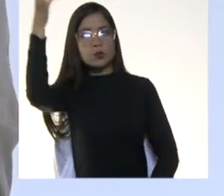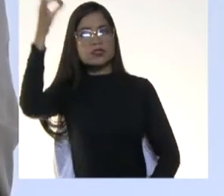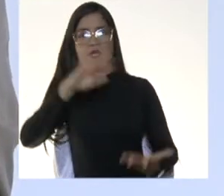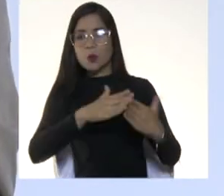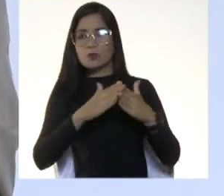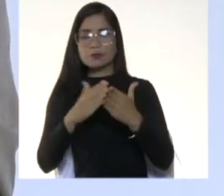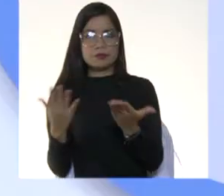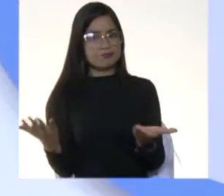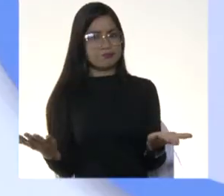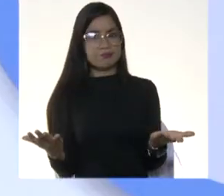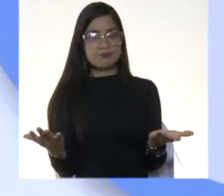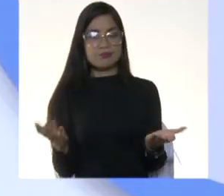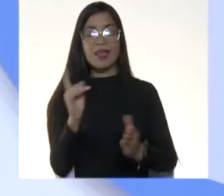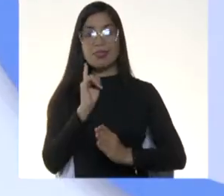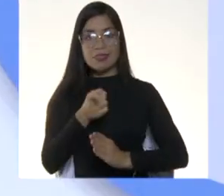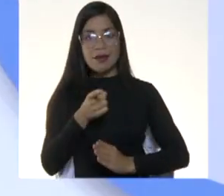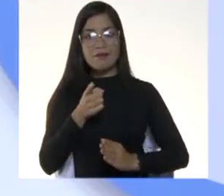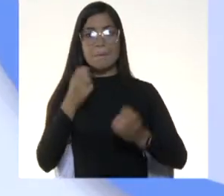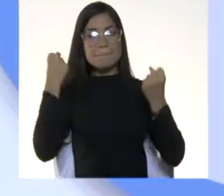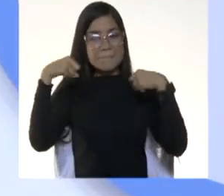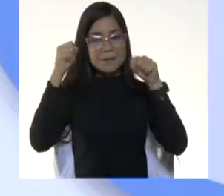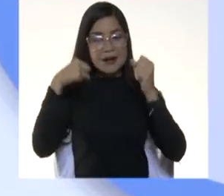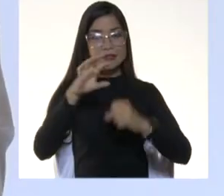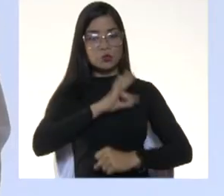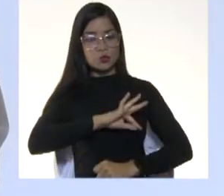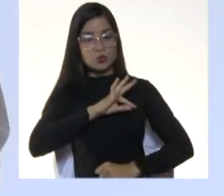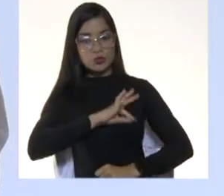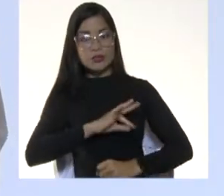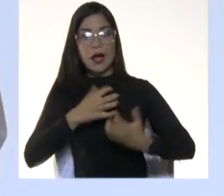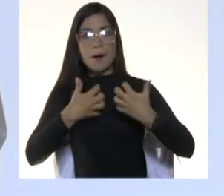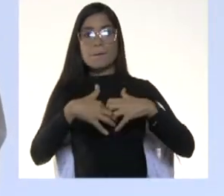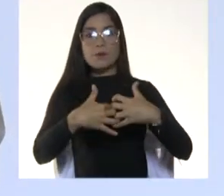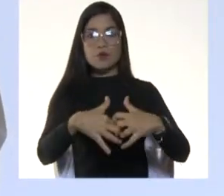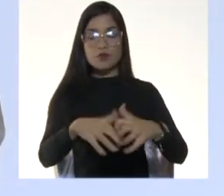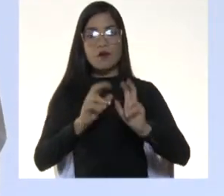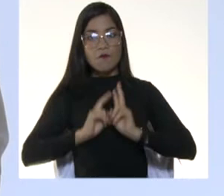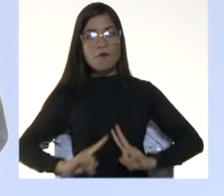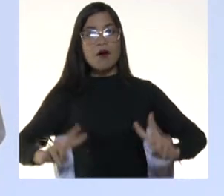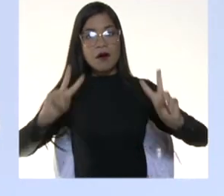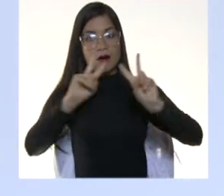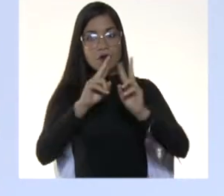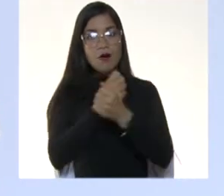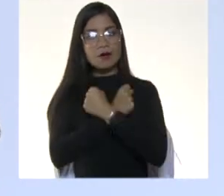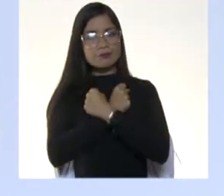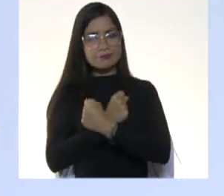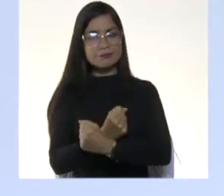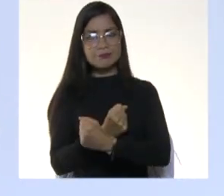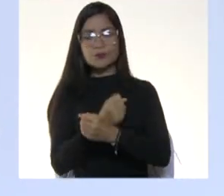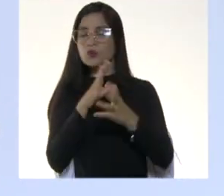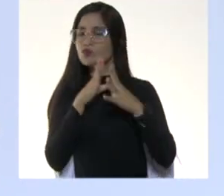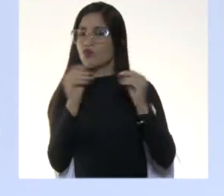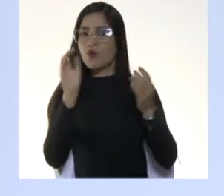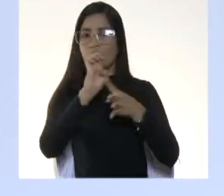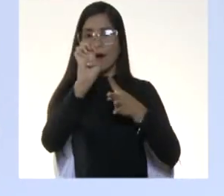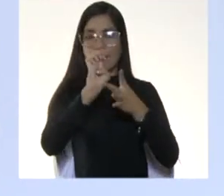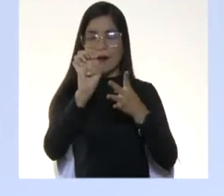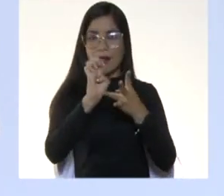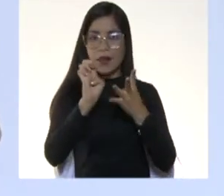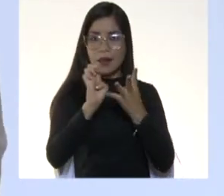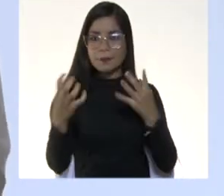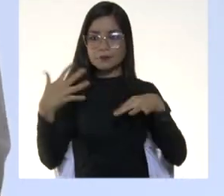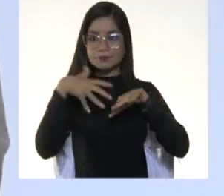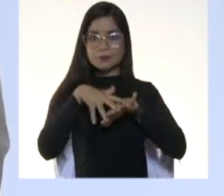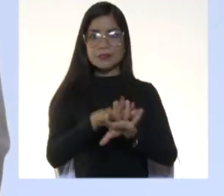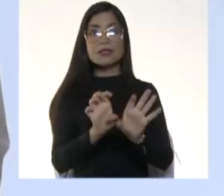desde lo social, desde lo productivo, desde lo afectivo, desde los valores, de todos los elementos que integran realmente